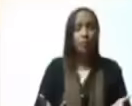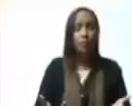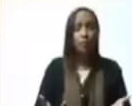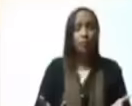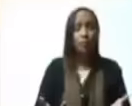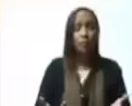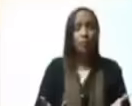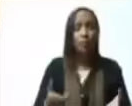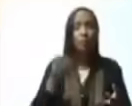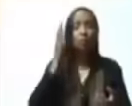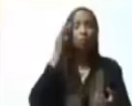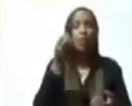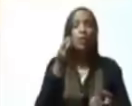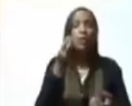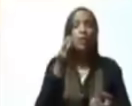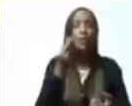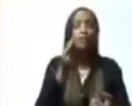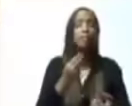344000